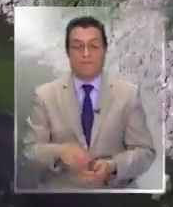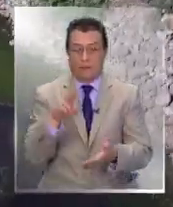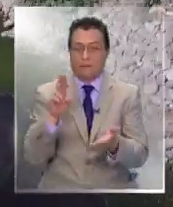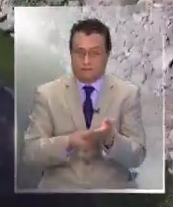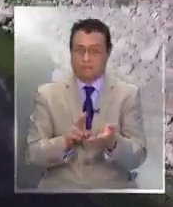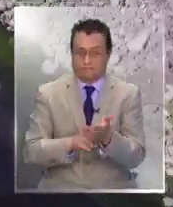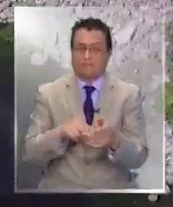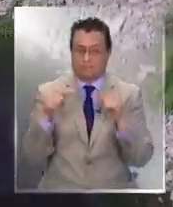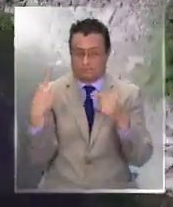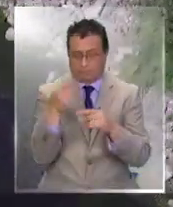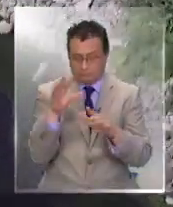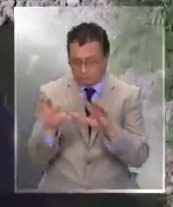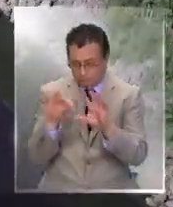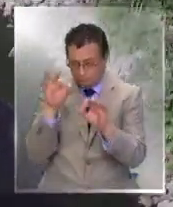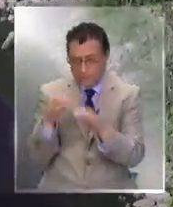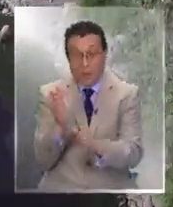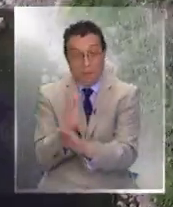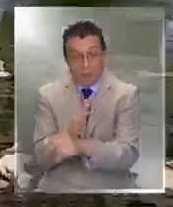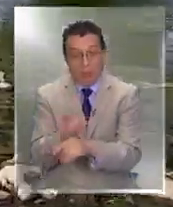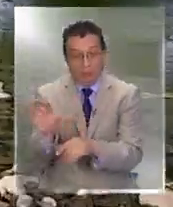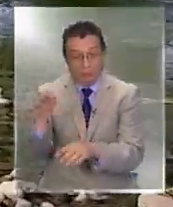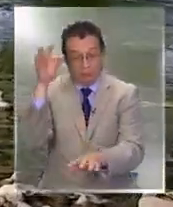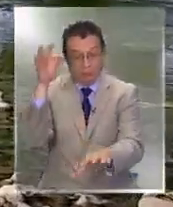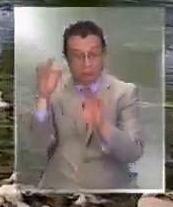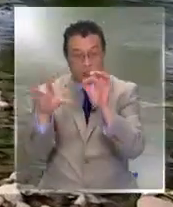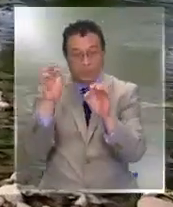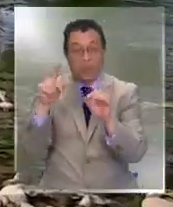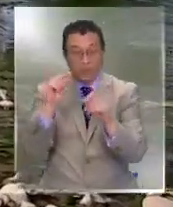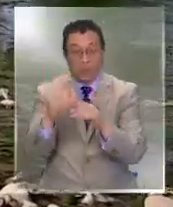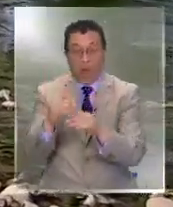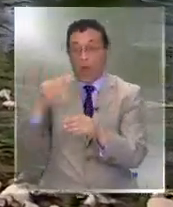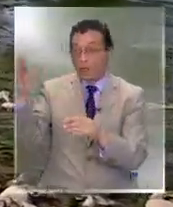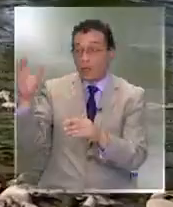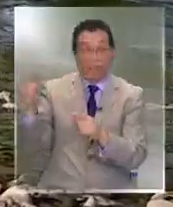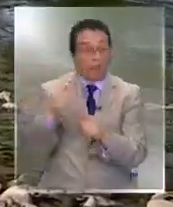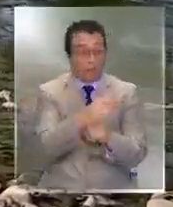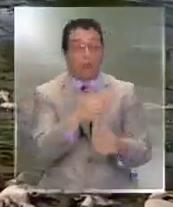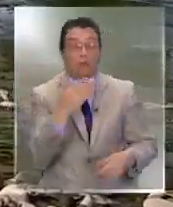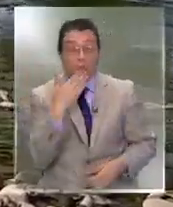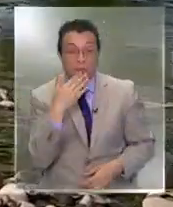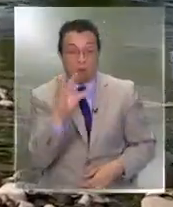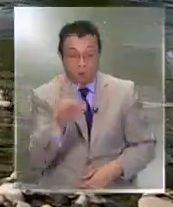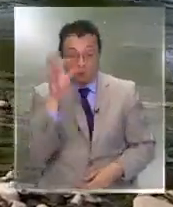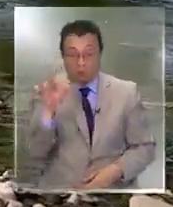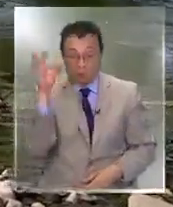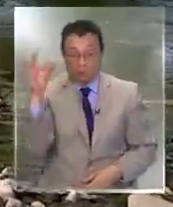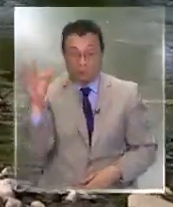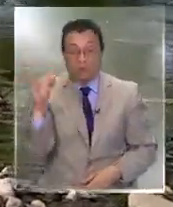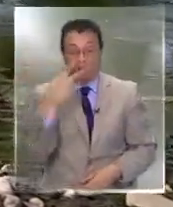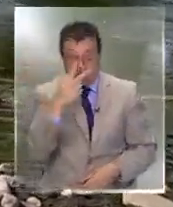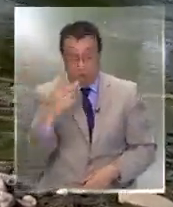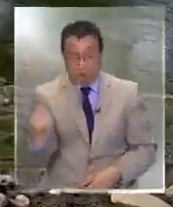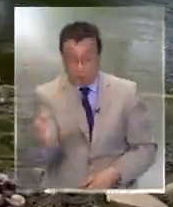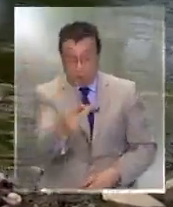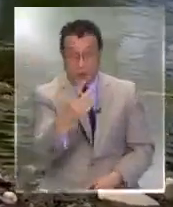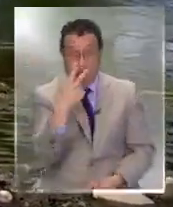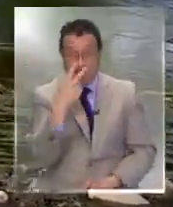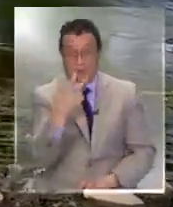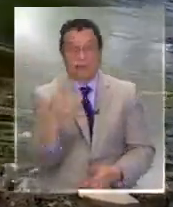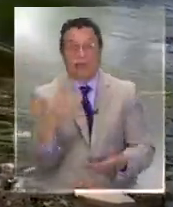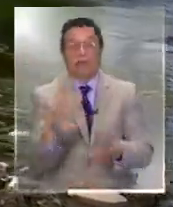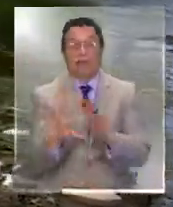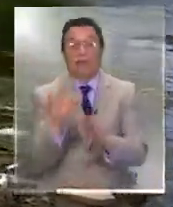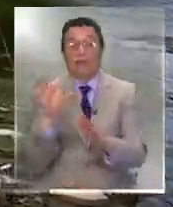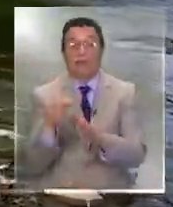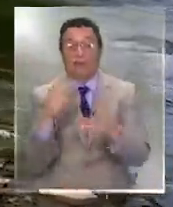Efectivamente, nosotros encontramos peces en este sector, incluso un poco aguas arriba y también aguas abajo. ¿Veamos? Vamos, Jordan, te invito a que miramos aquí qué es lo que...